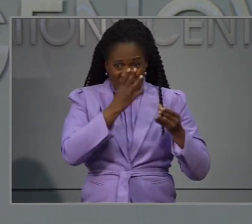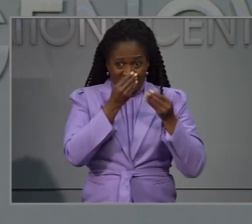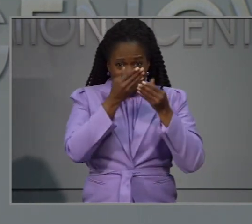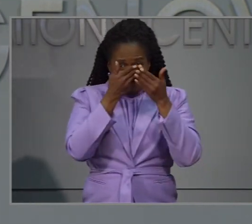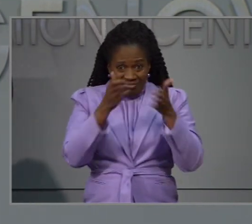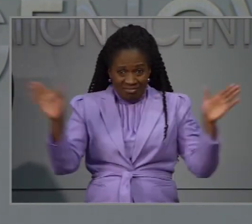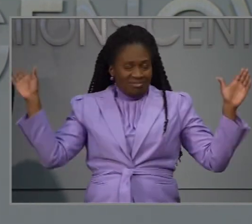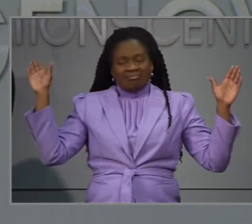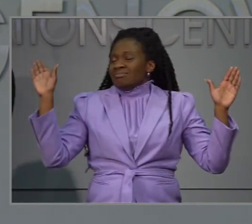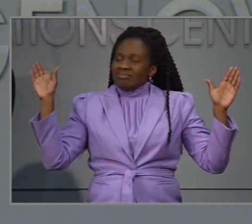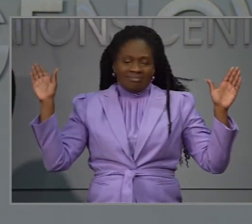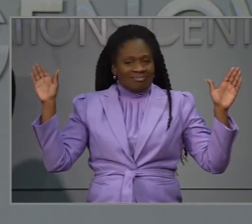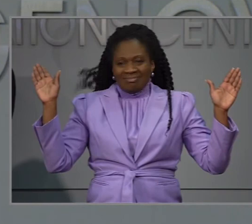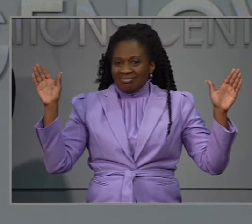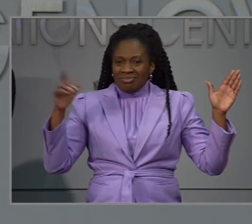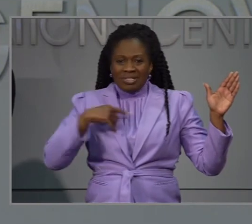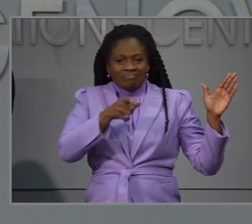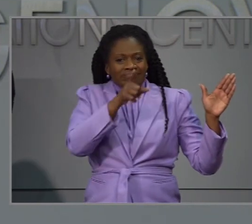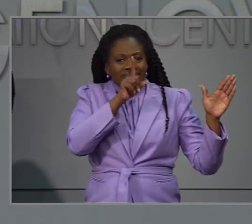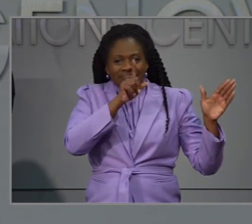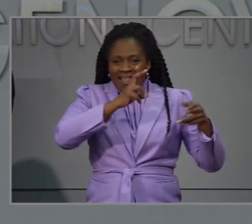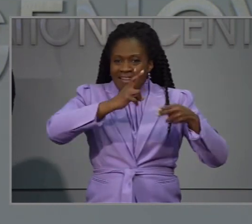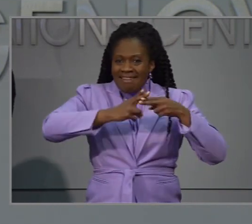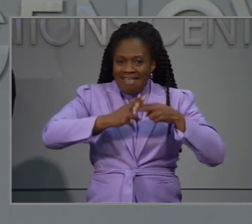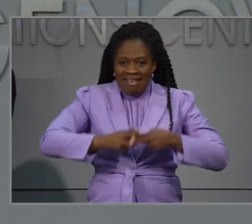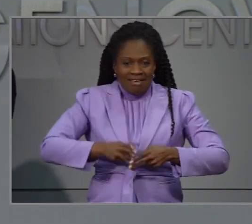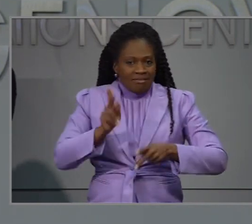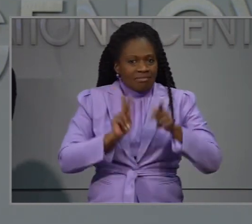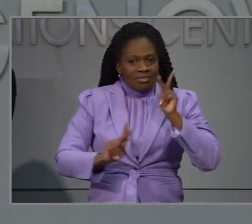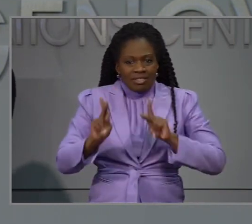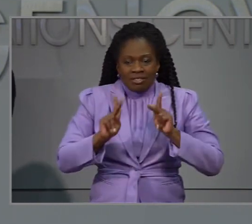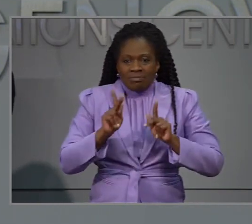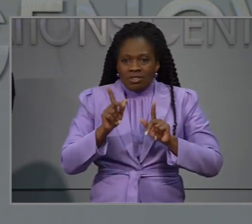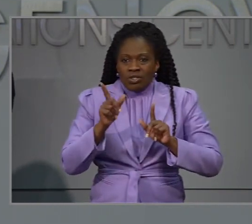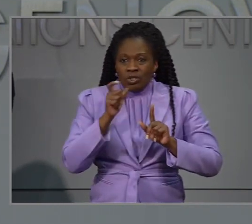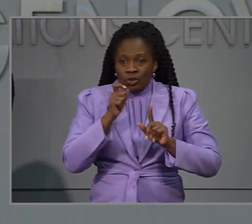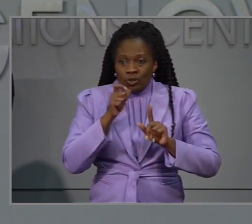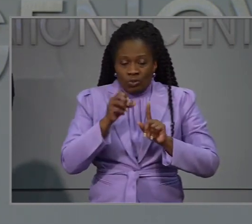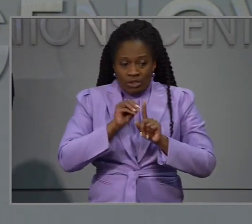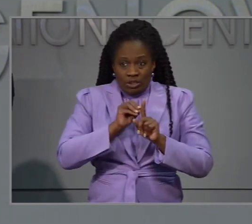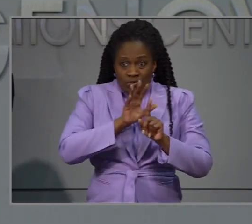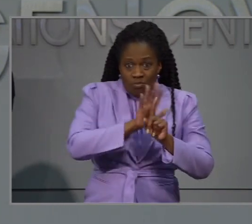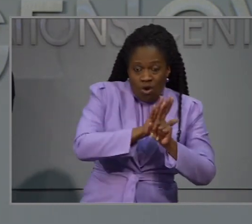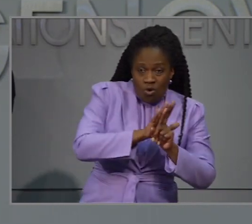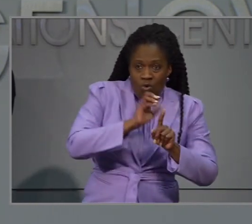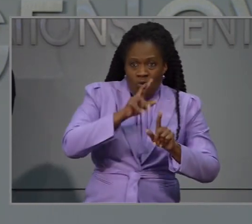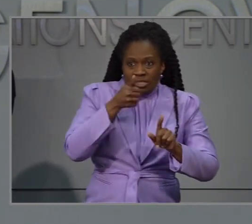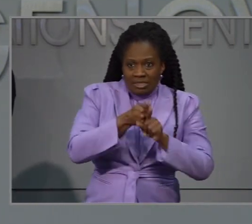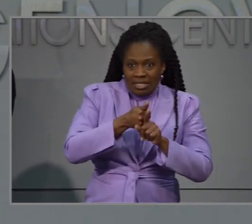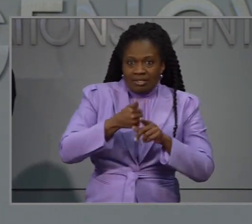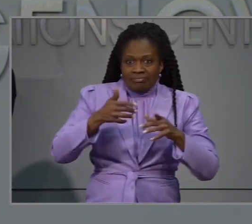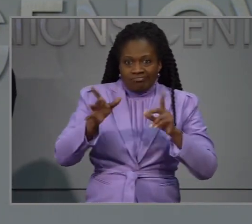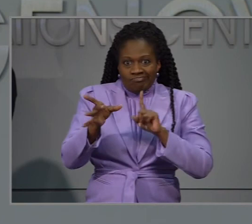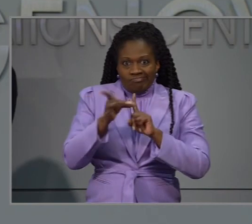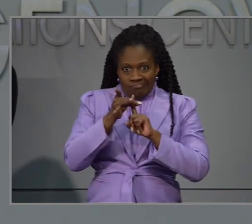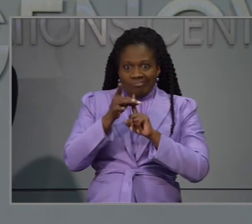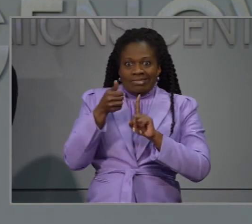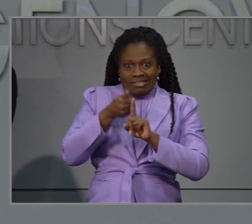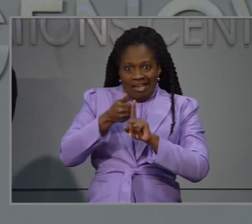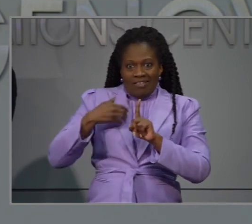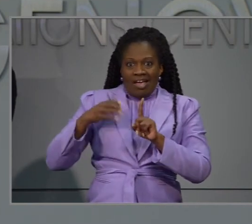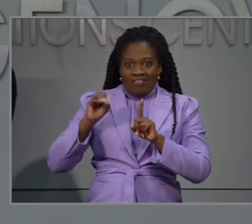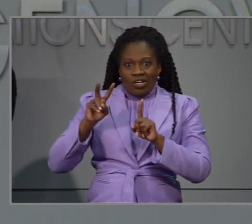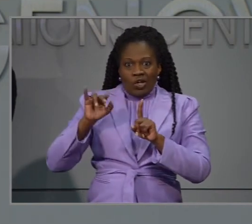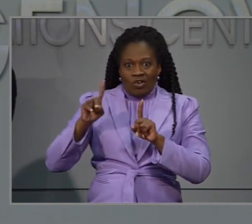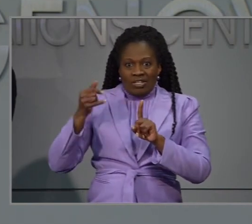conocer información médica personal nosotros no damos el nombre de personas que estuvieron expuestas o